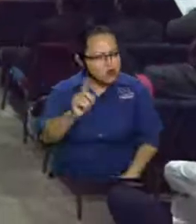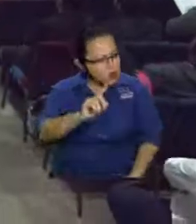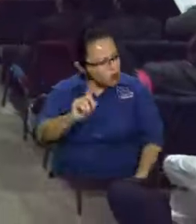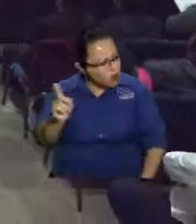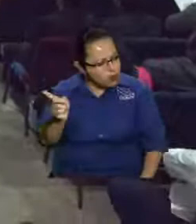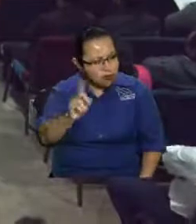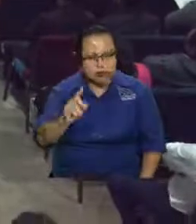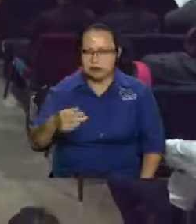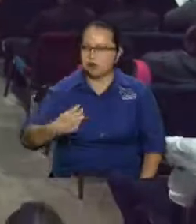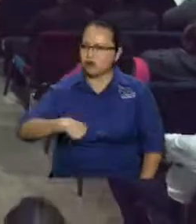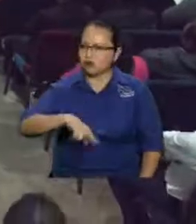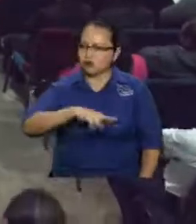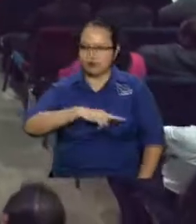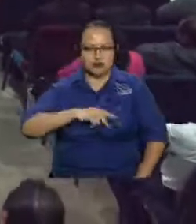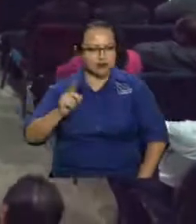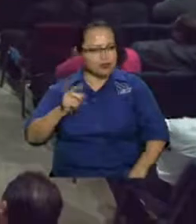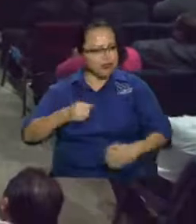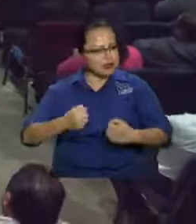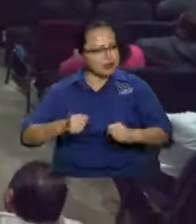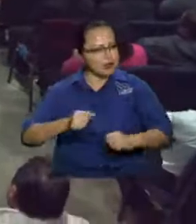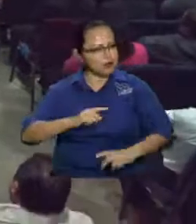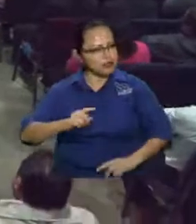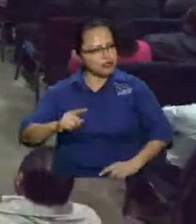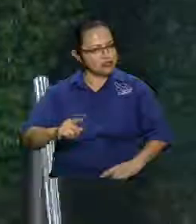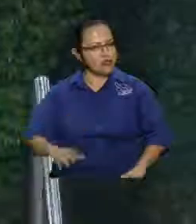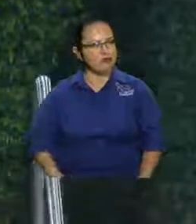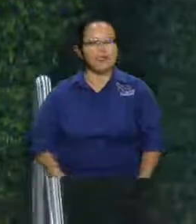No, porque no es ese mi rollo.